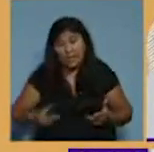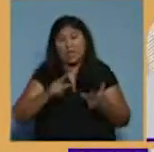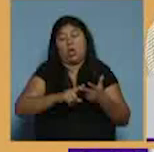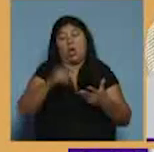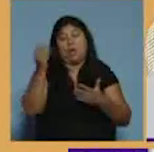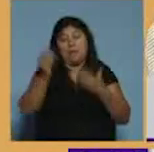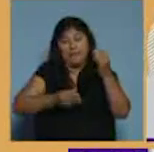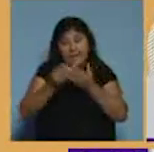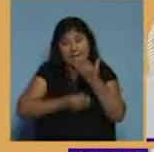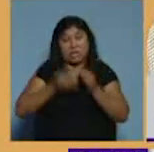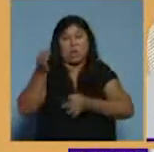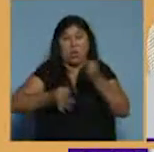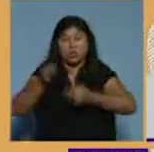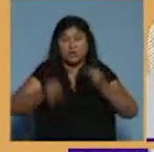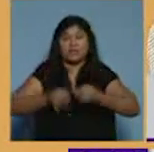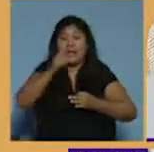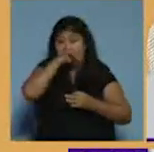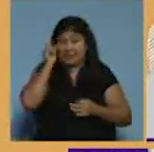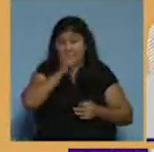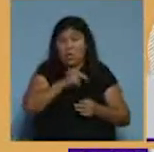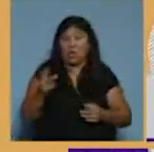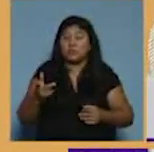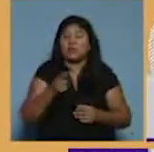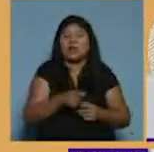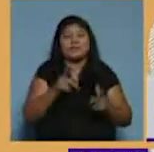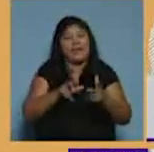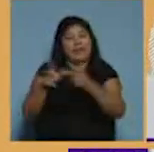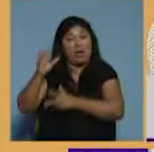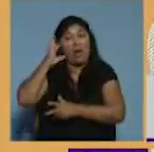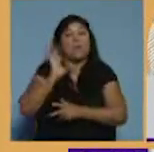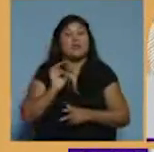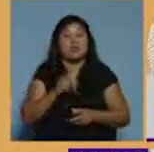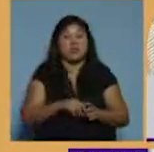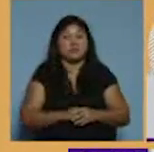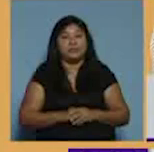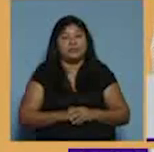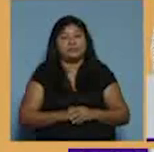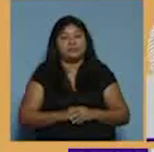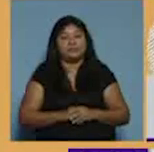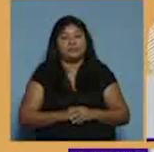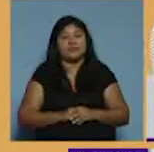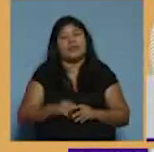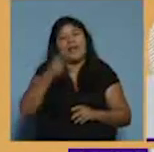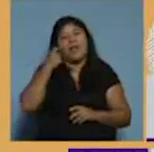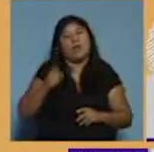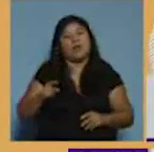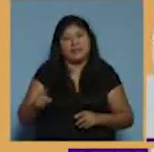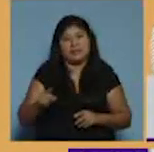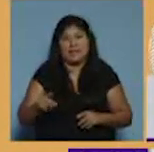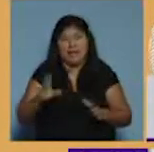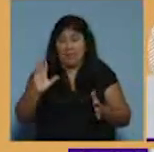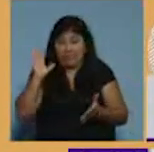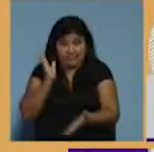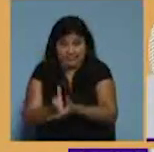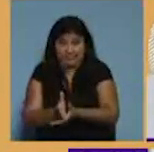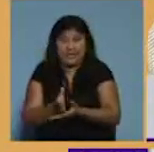justicia de la nación germán garavano ha emitido una opinión y esto es un triunfo contra la corrupción ha dicho